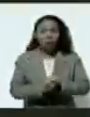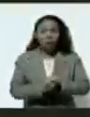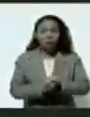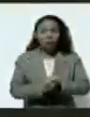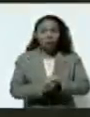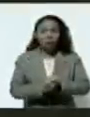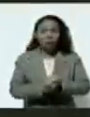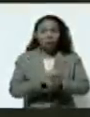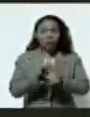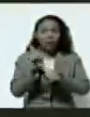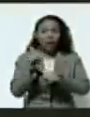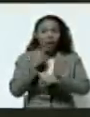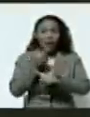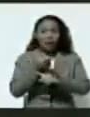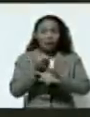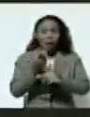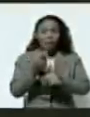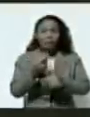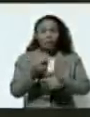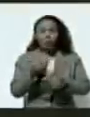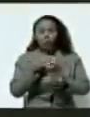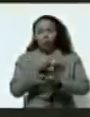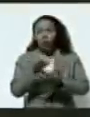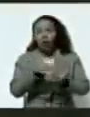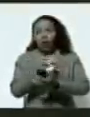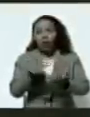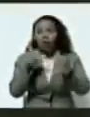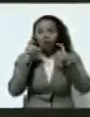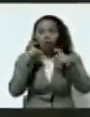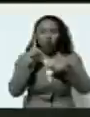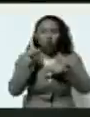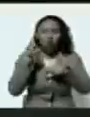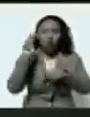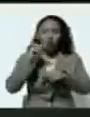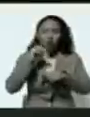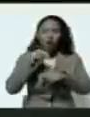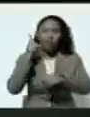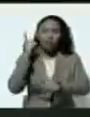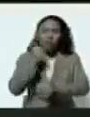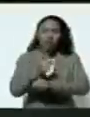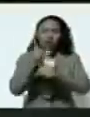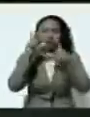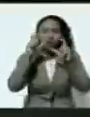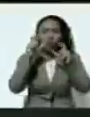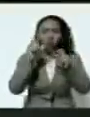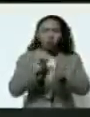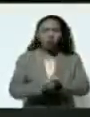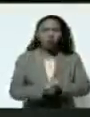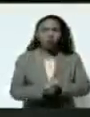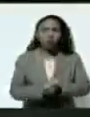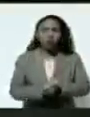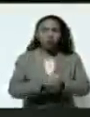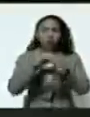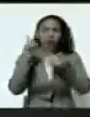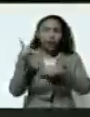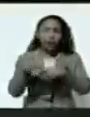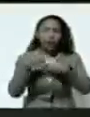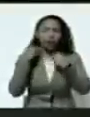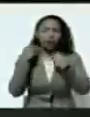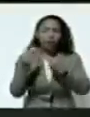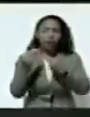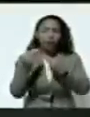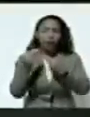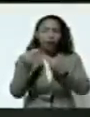Y ahí le dice Quiñones, ¿qué peo con las fotos, hermanos? Uno nunca se debe tomar fotos. Esto será